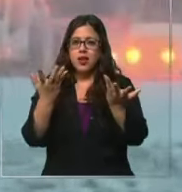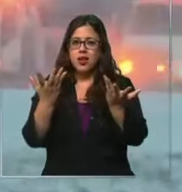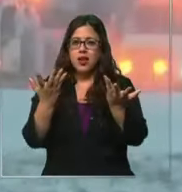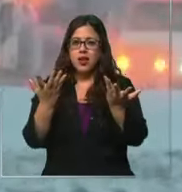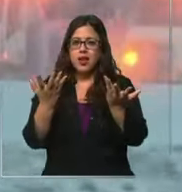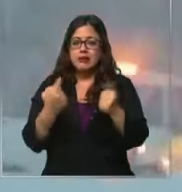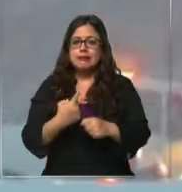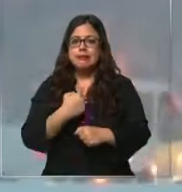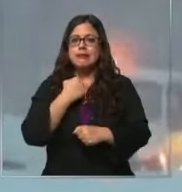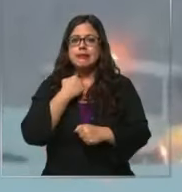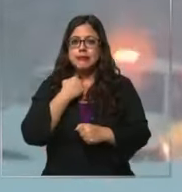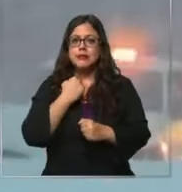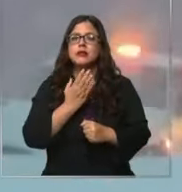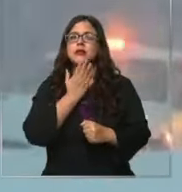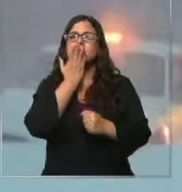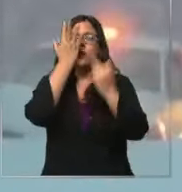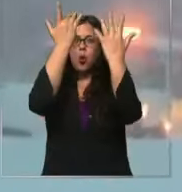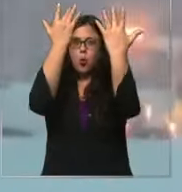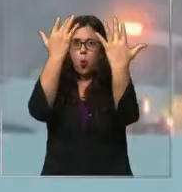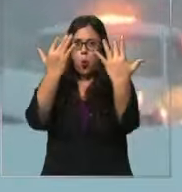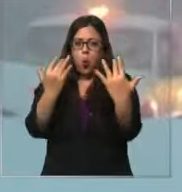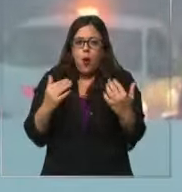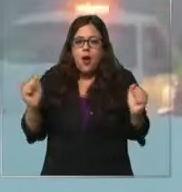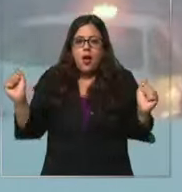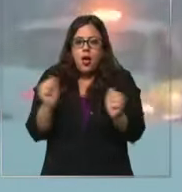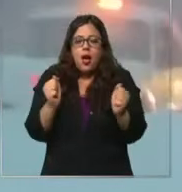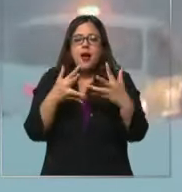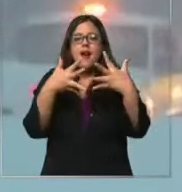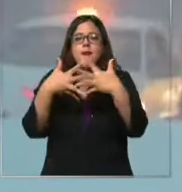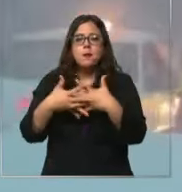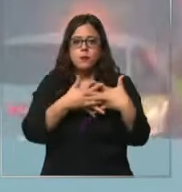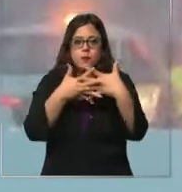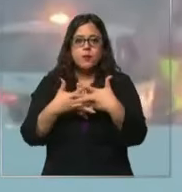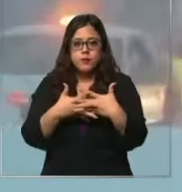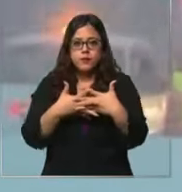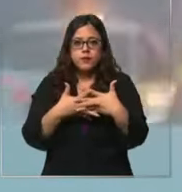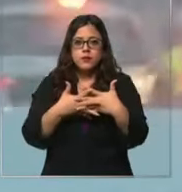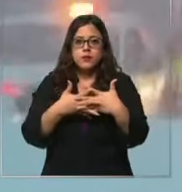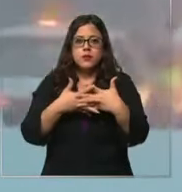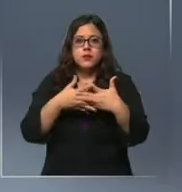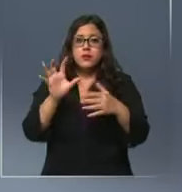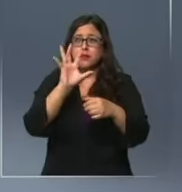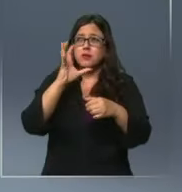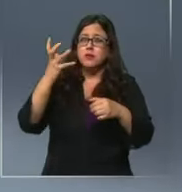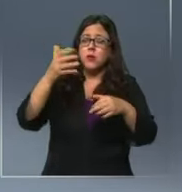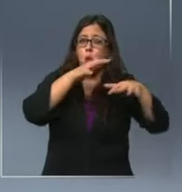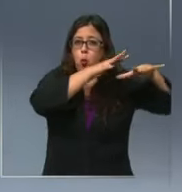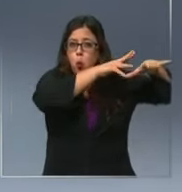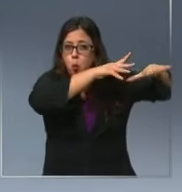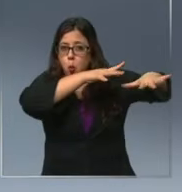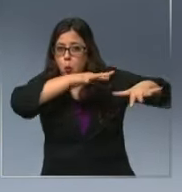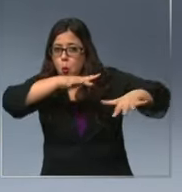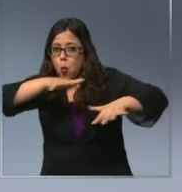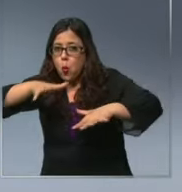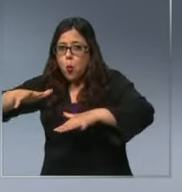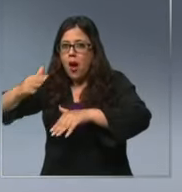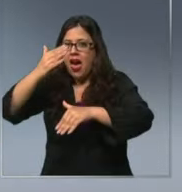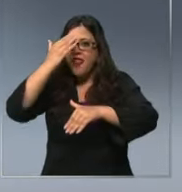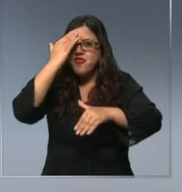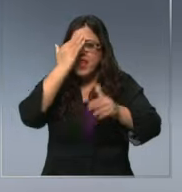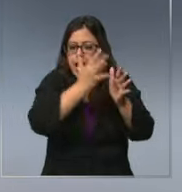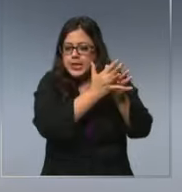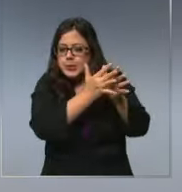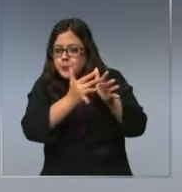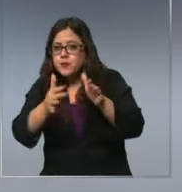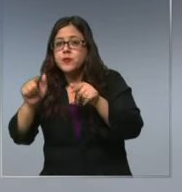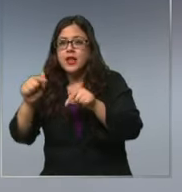están dejando las tormentas invernales en Estados Unidos. Un sistema frontal que se ha extendido por varios días, que ha dejado por